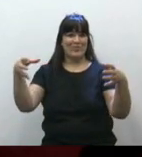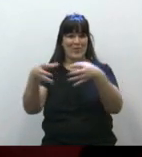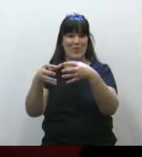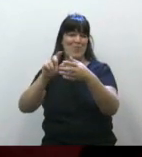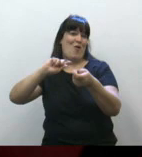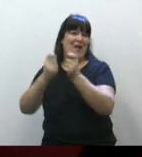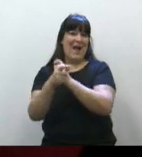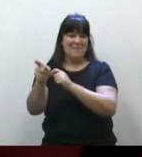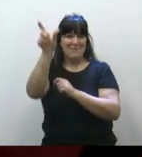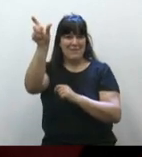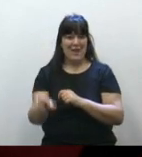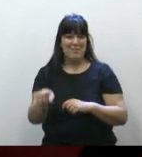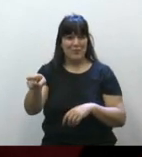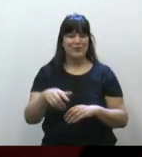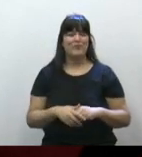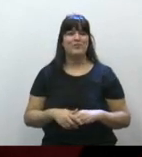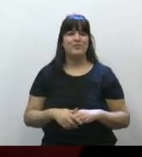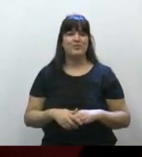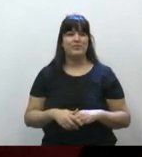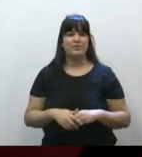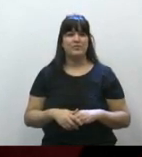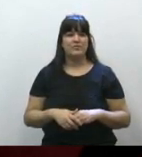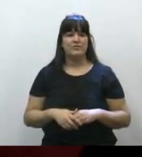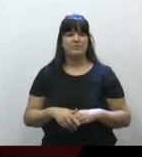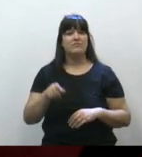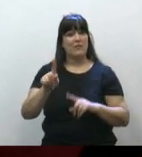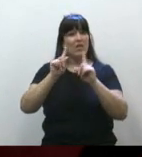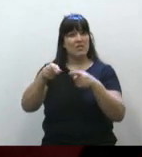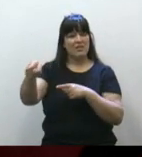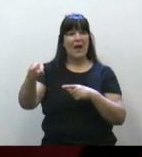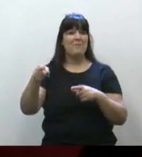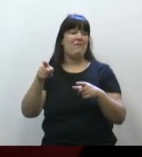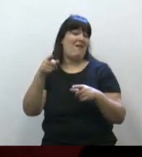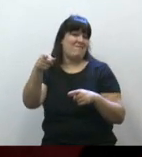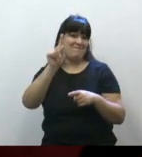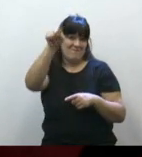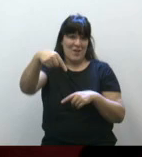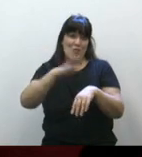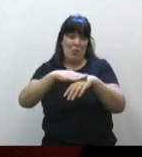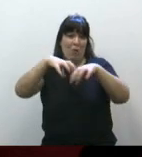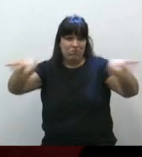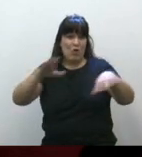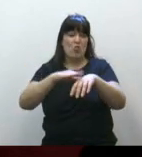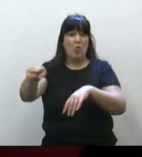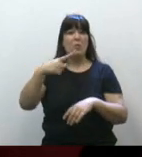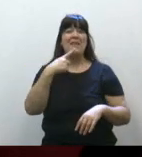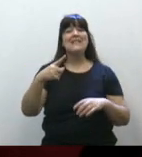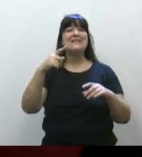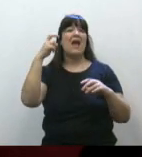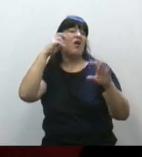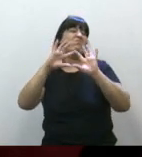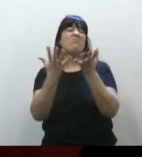en la cloud e cambiemos el que también construye la grieta que dice que este congreso de discute